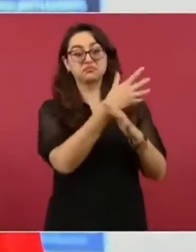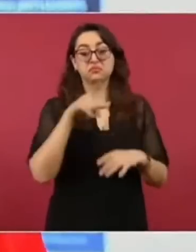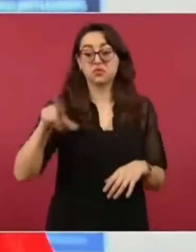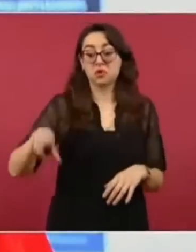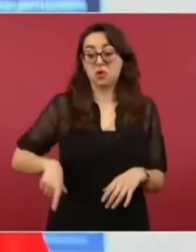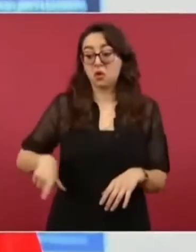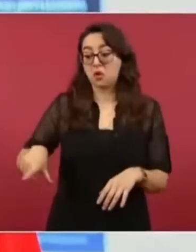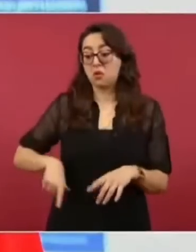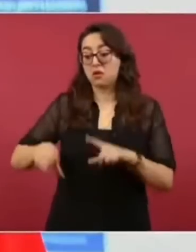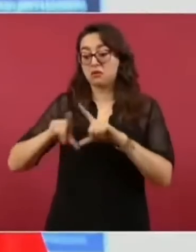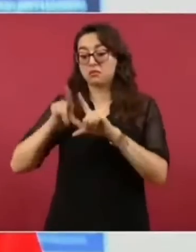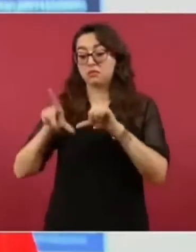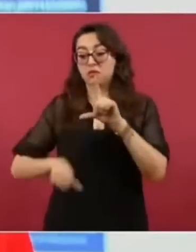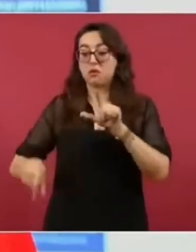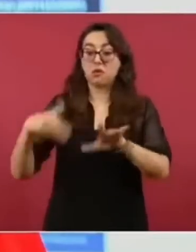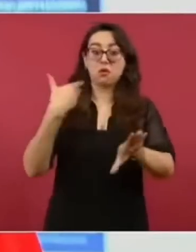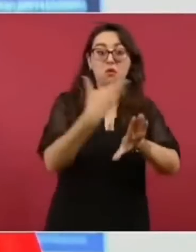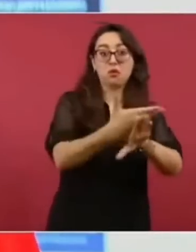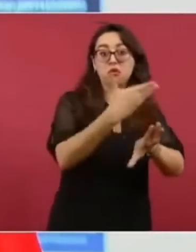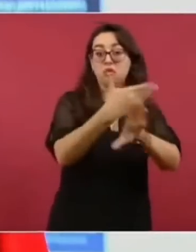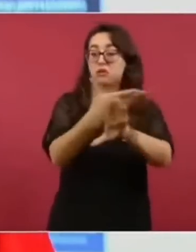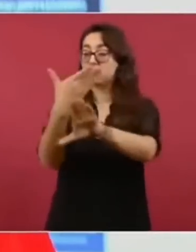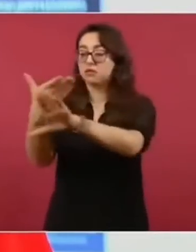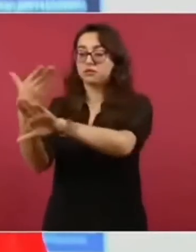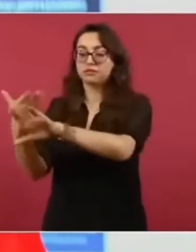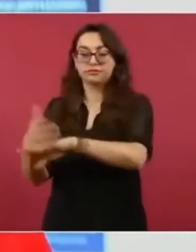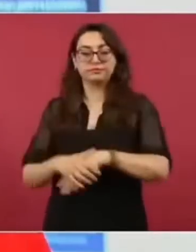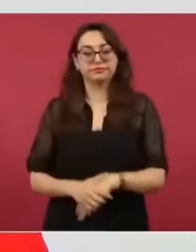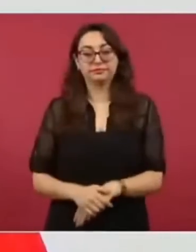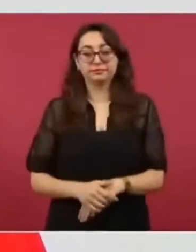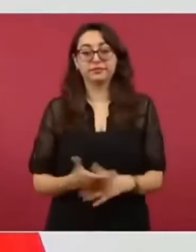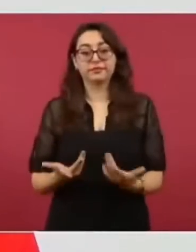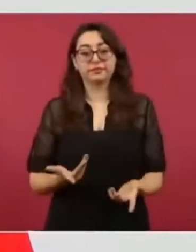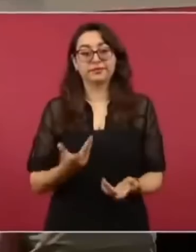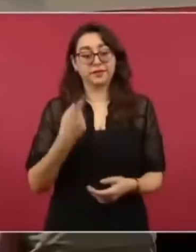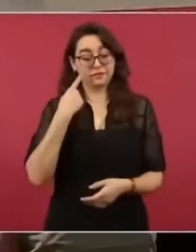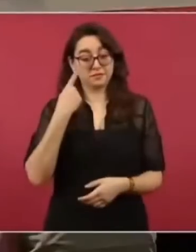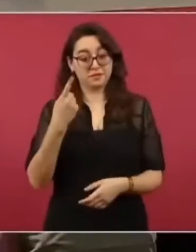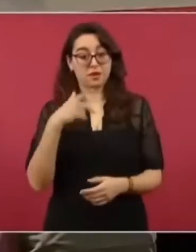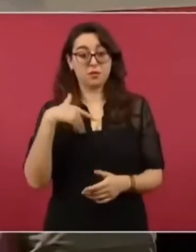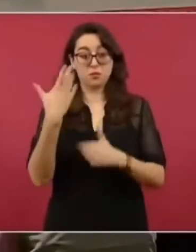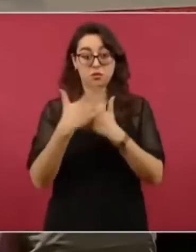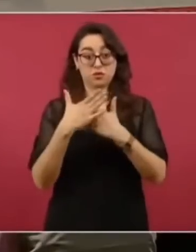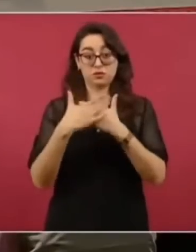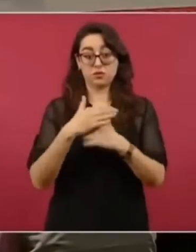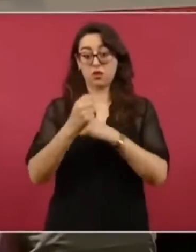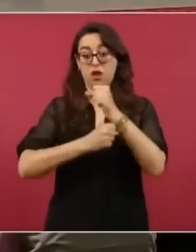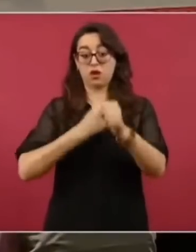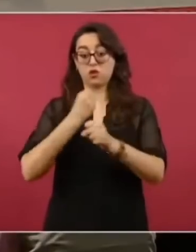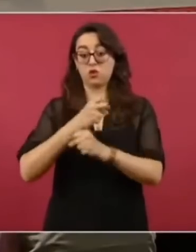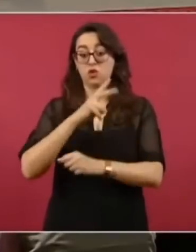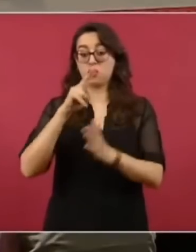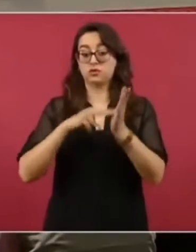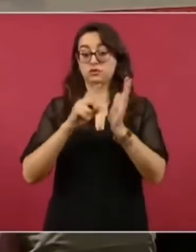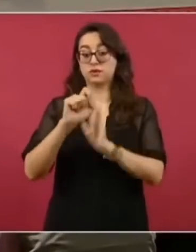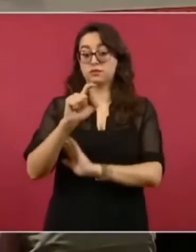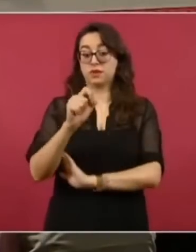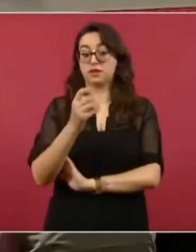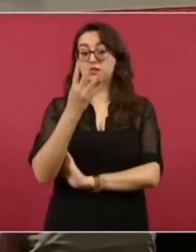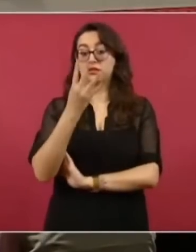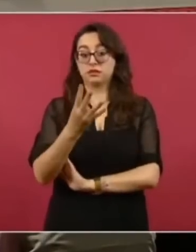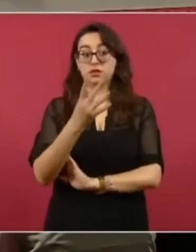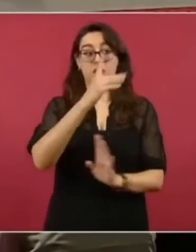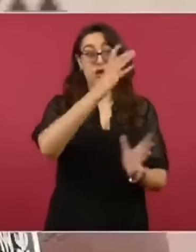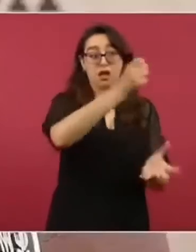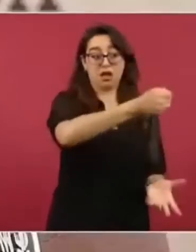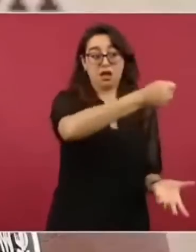el apoyo internacional. El financiamiento para 2024 de la USAID a las organizaciones no